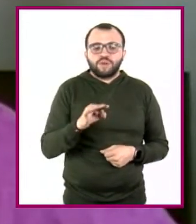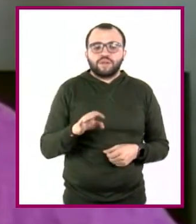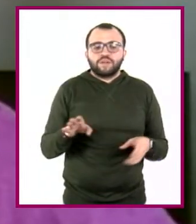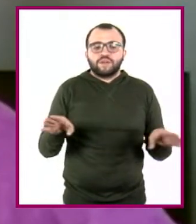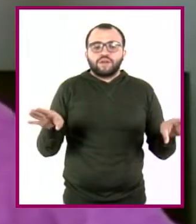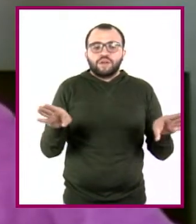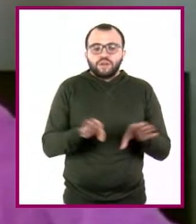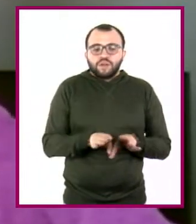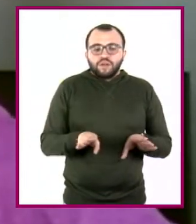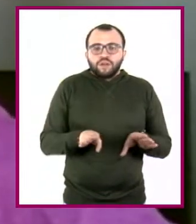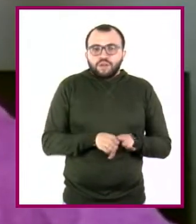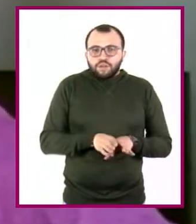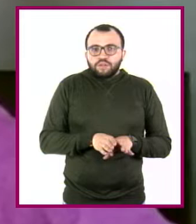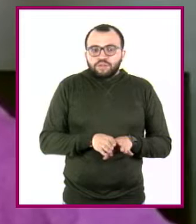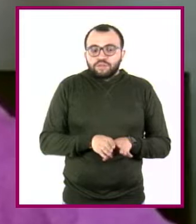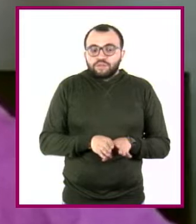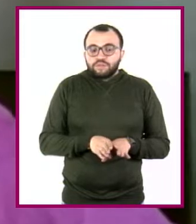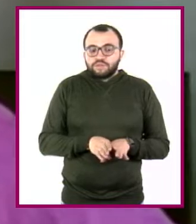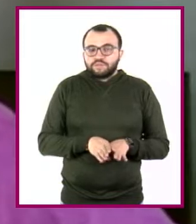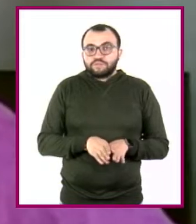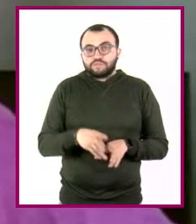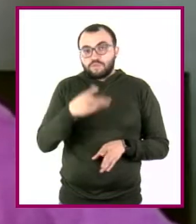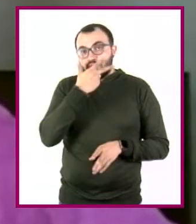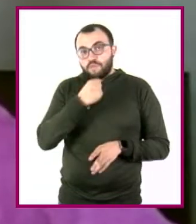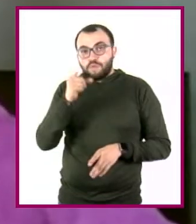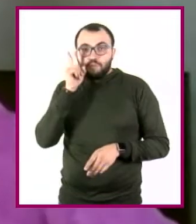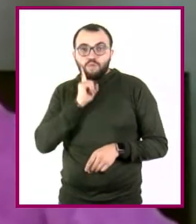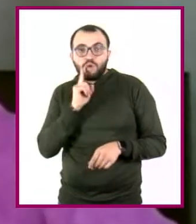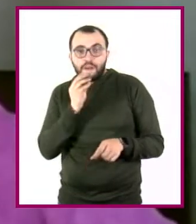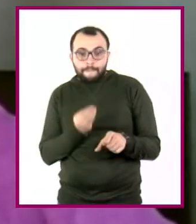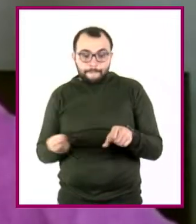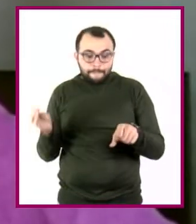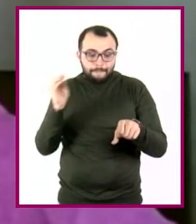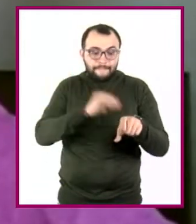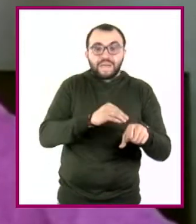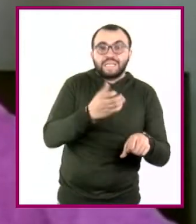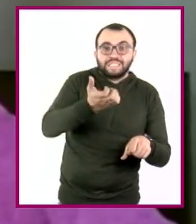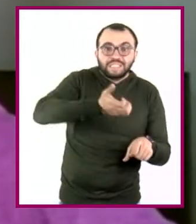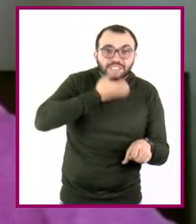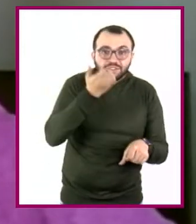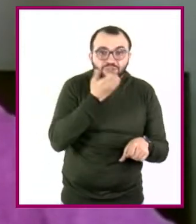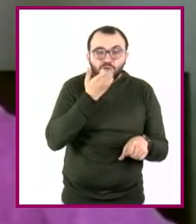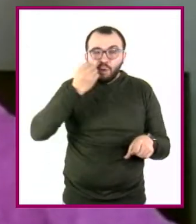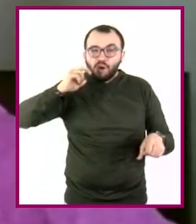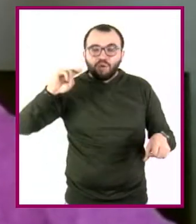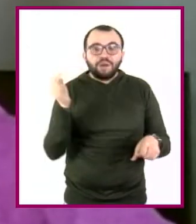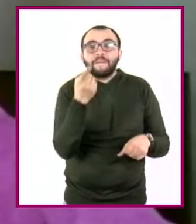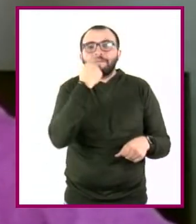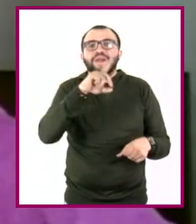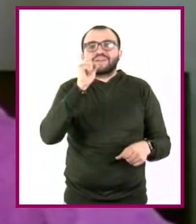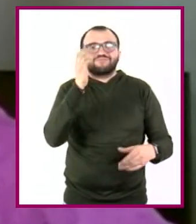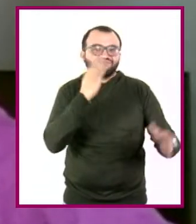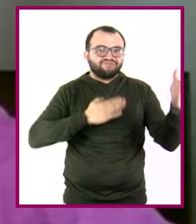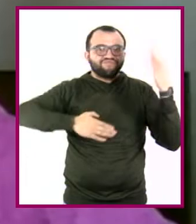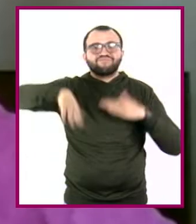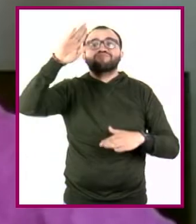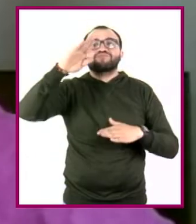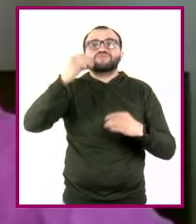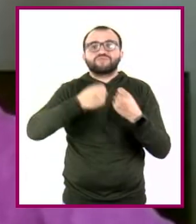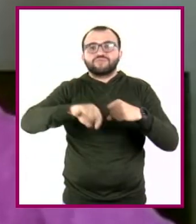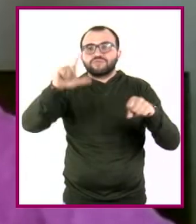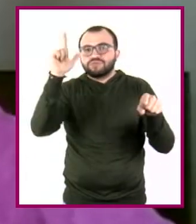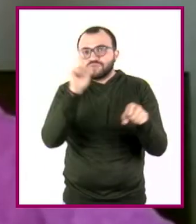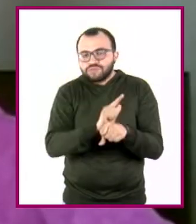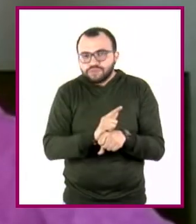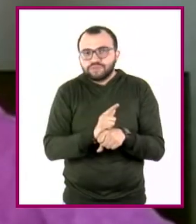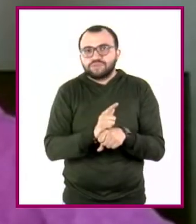capacidades que dota a hombres y mujeres para progresar, para el progreso social,